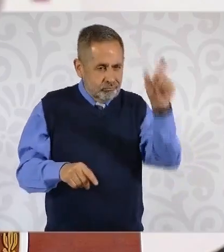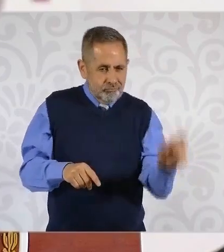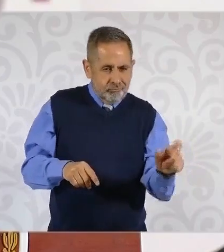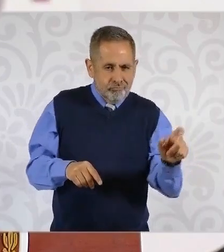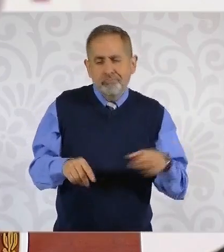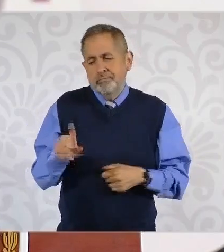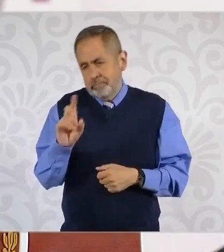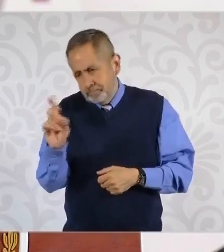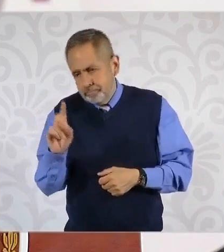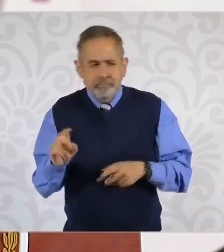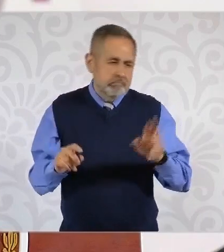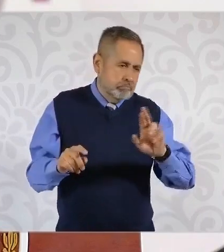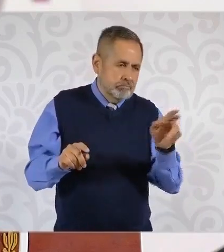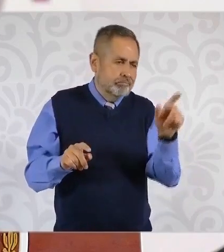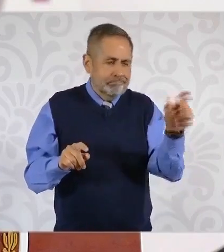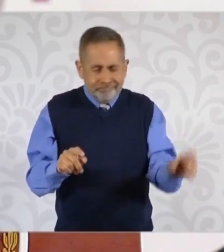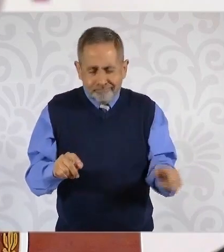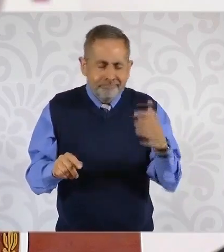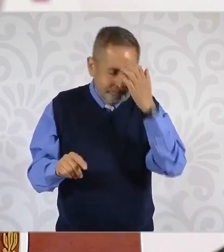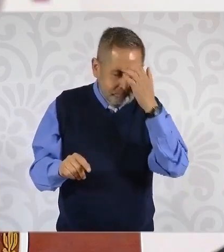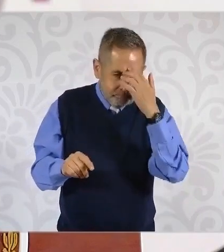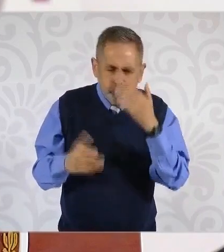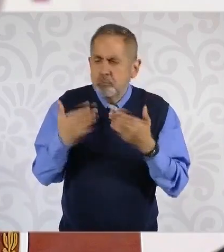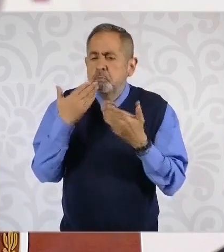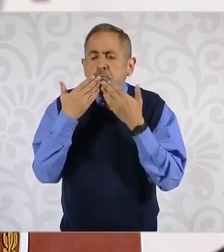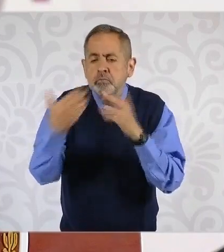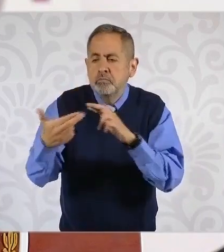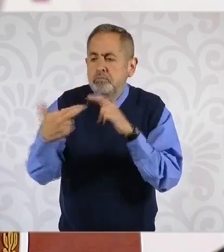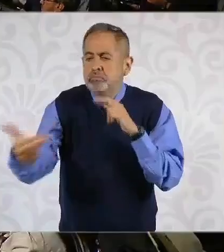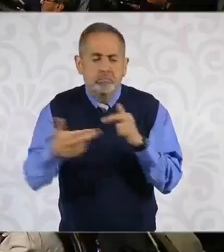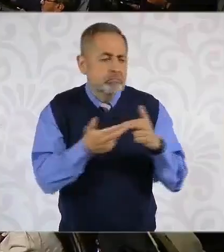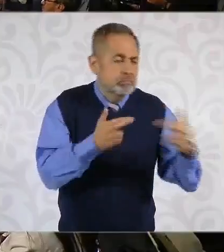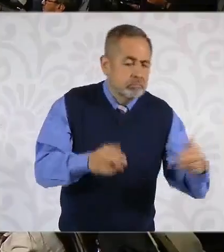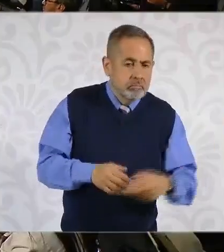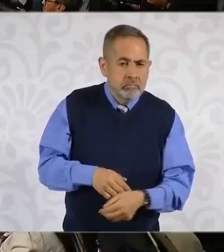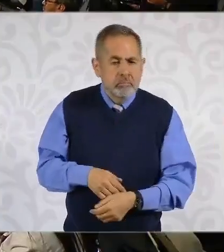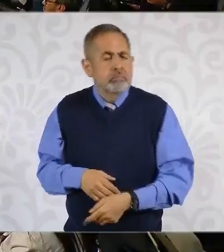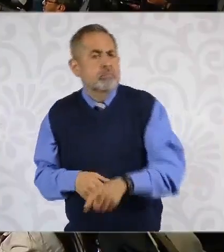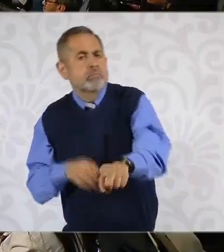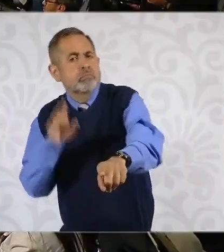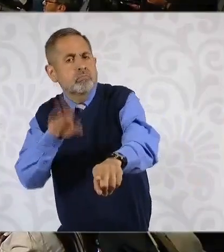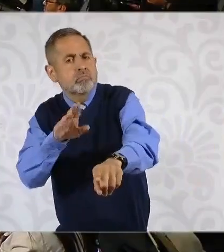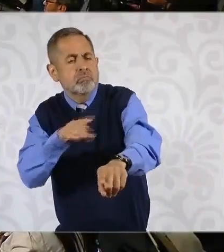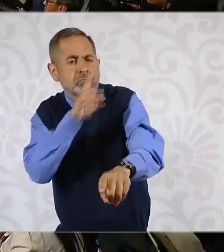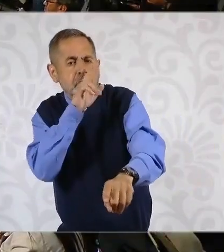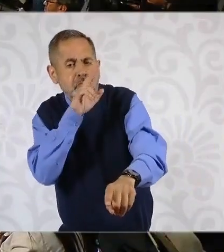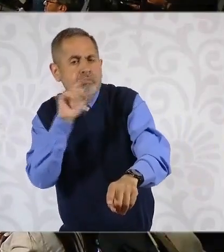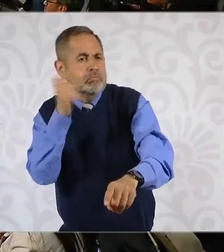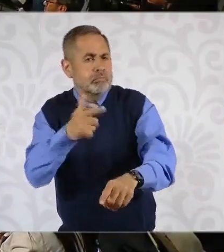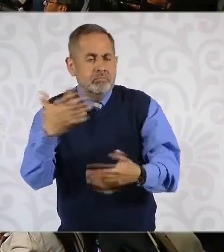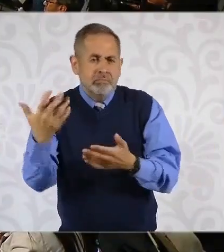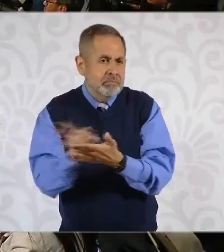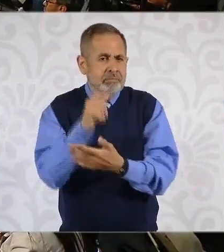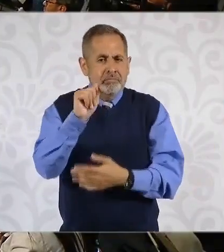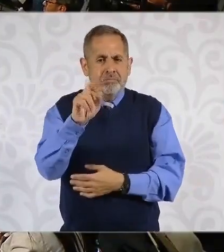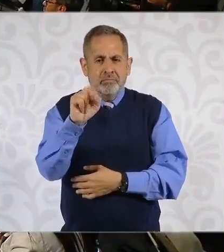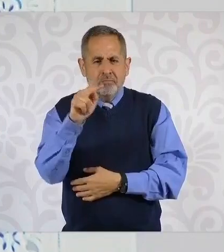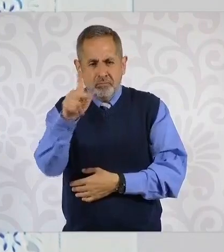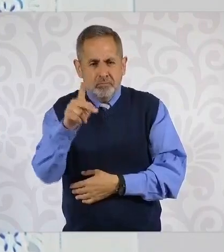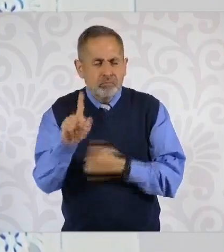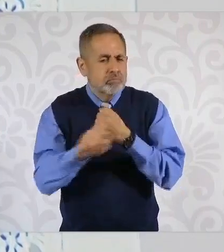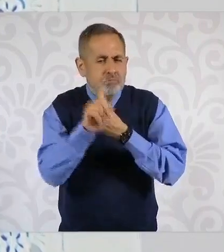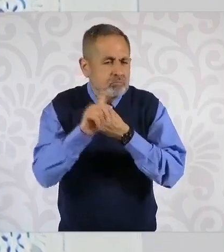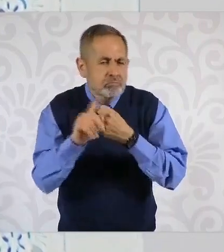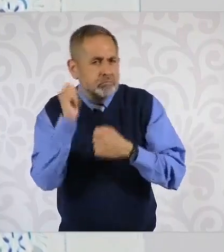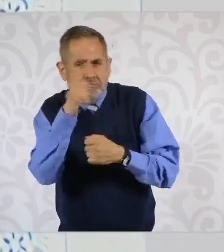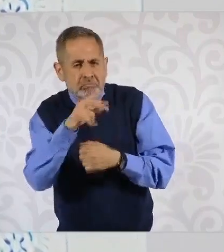Partido Republicano, va a haber buena relación. ¿No le preocupa que gane Trump con el tema migratorio, sus posturas del tema migratorio?